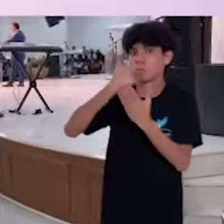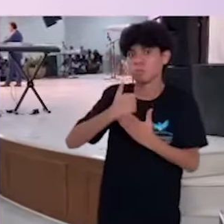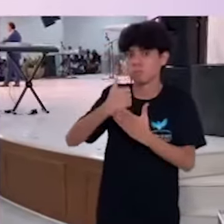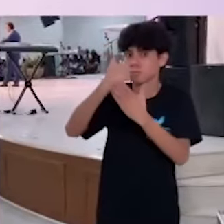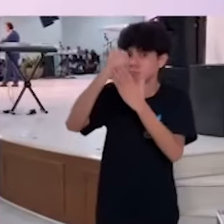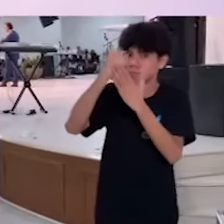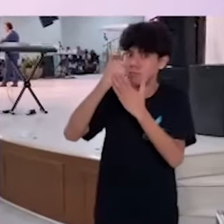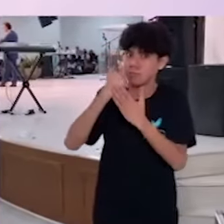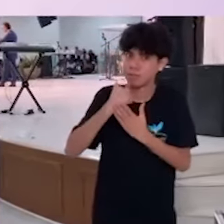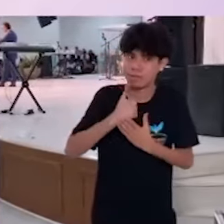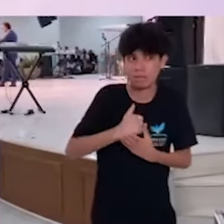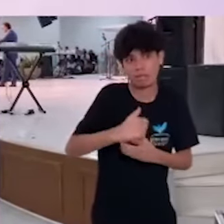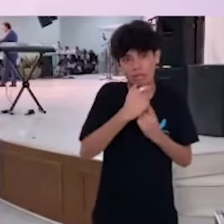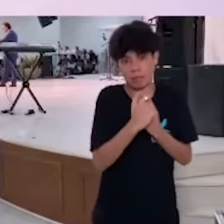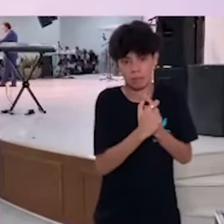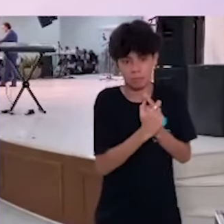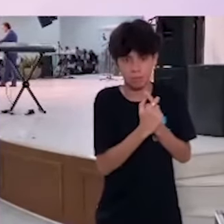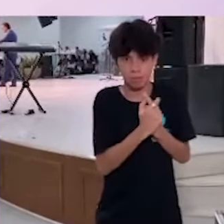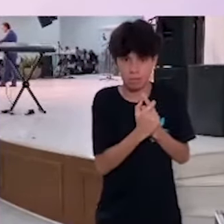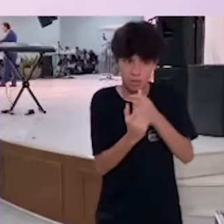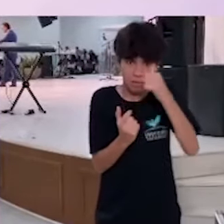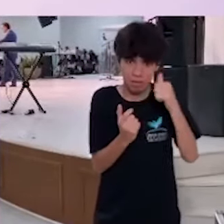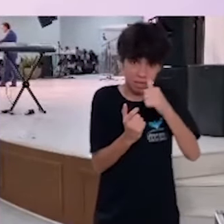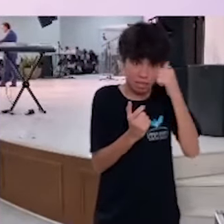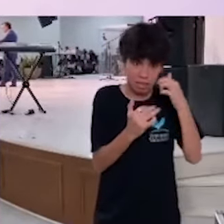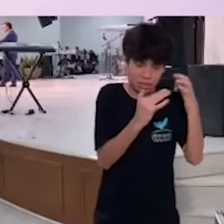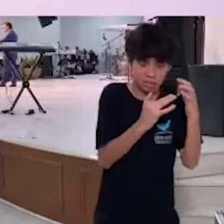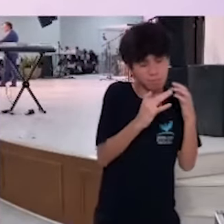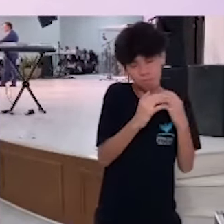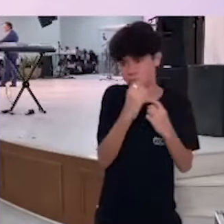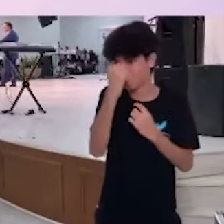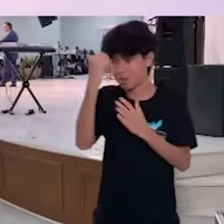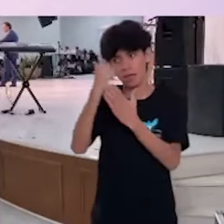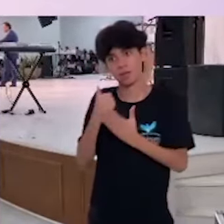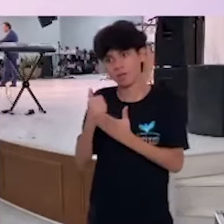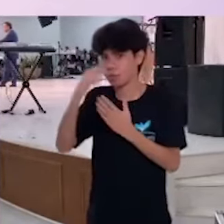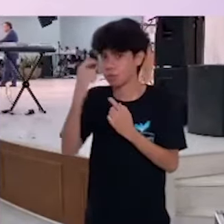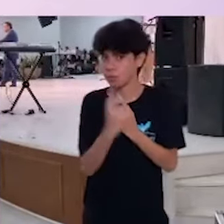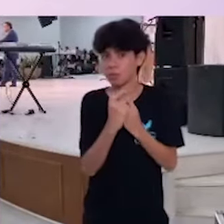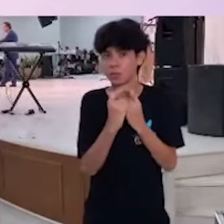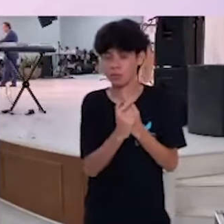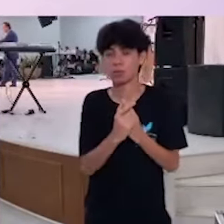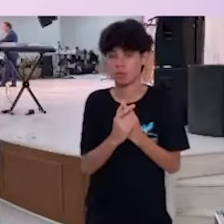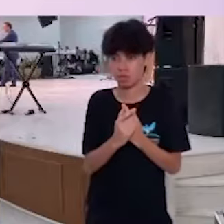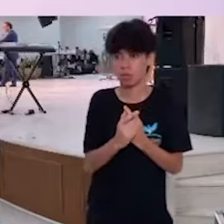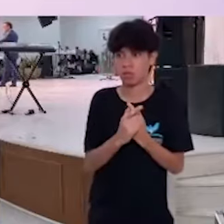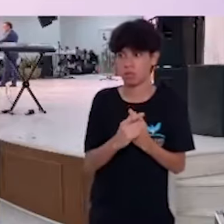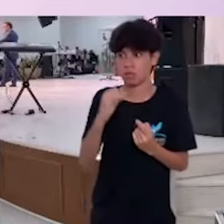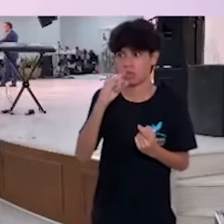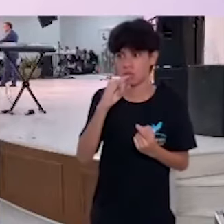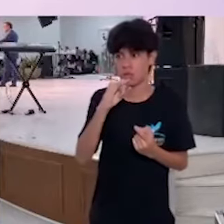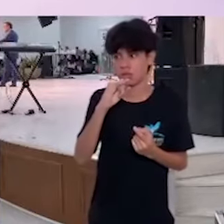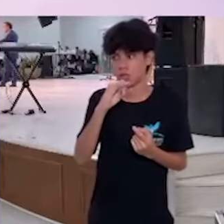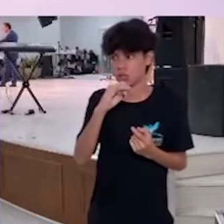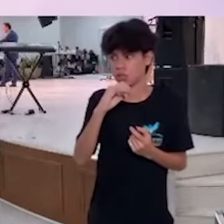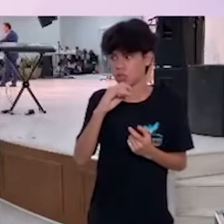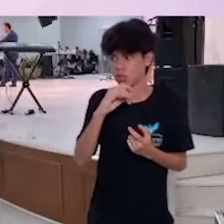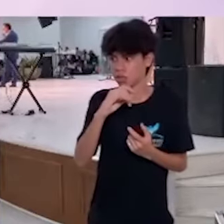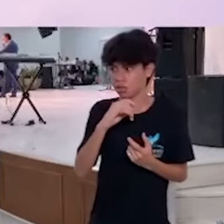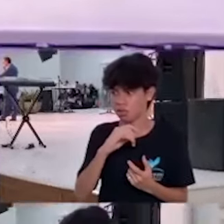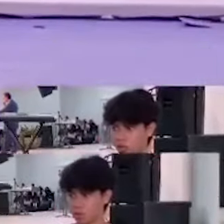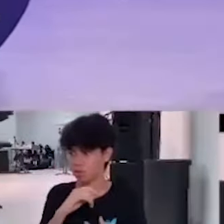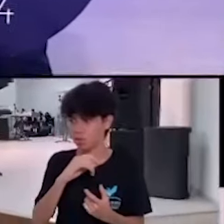por protección contra este pecado. Jesús dijo en Mateo 26:41, velad y